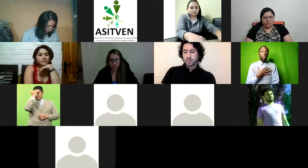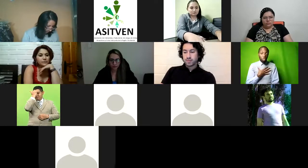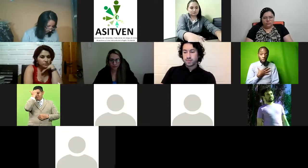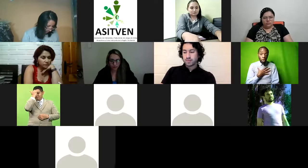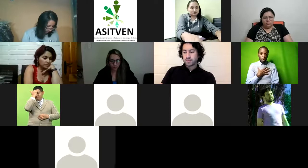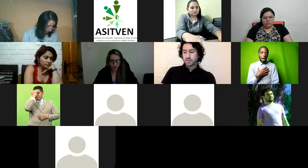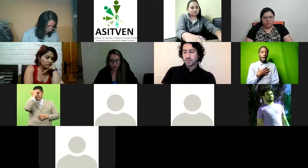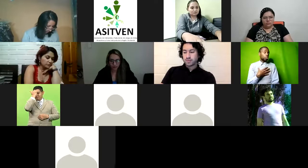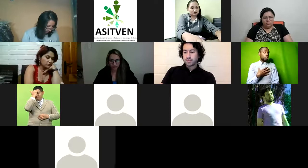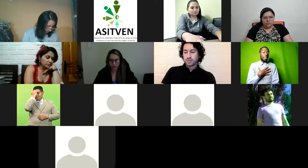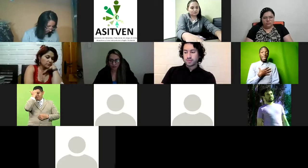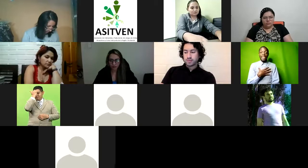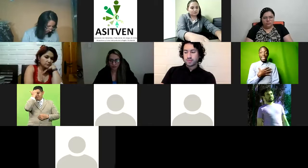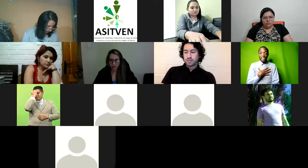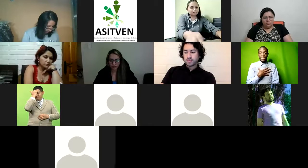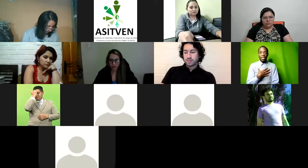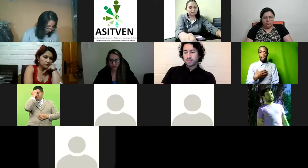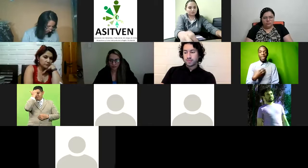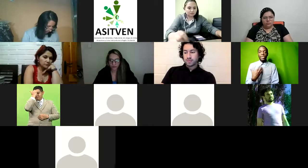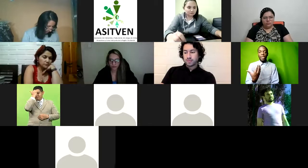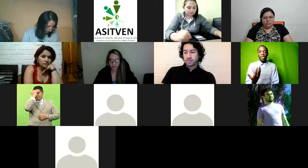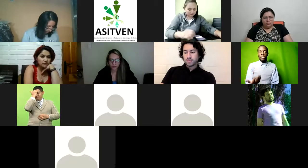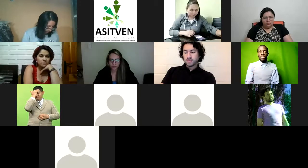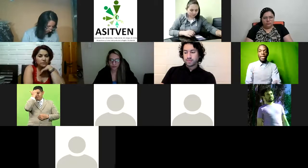las que tú como autoaprendiz